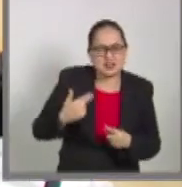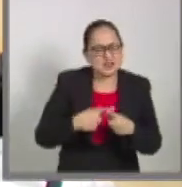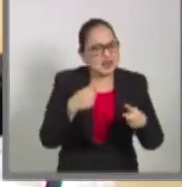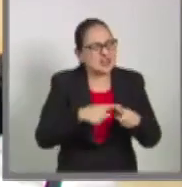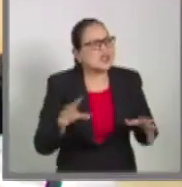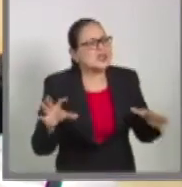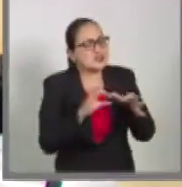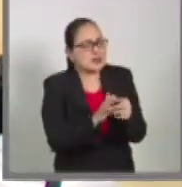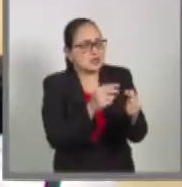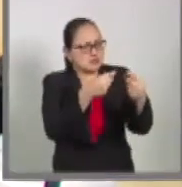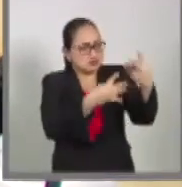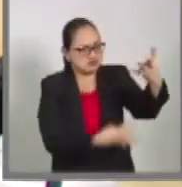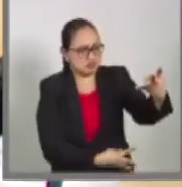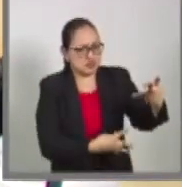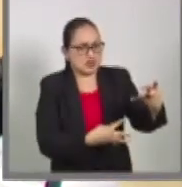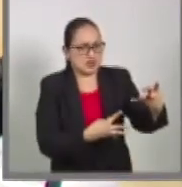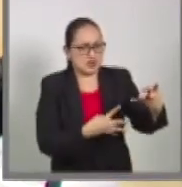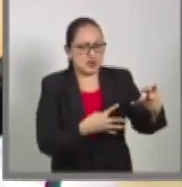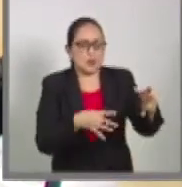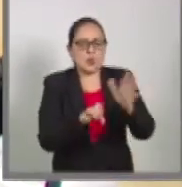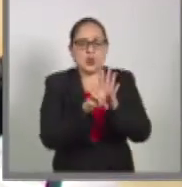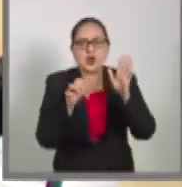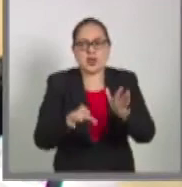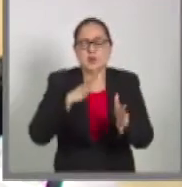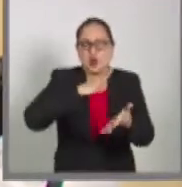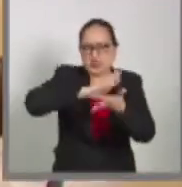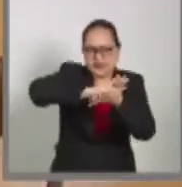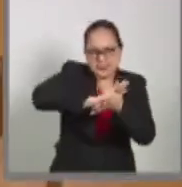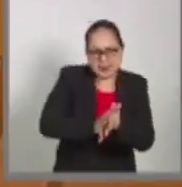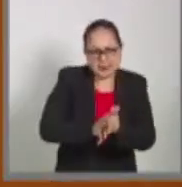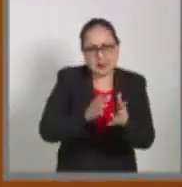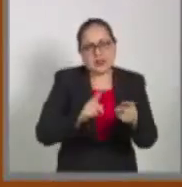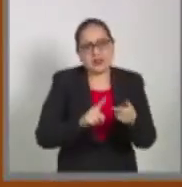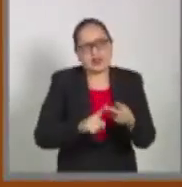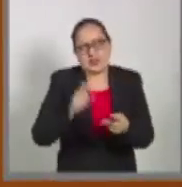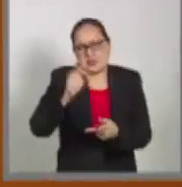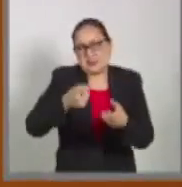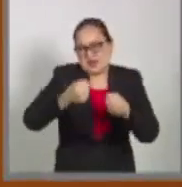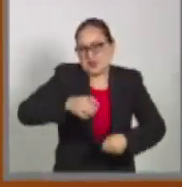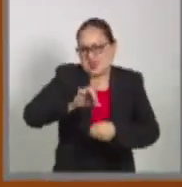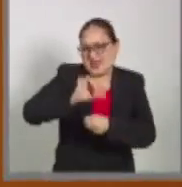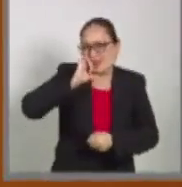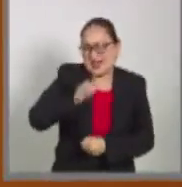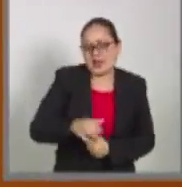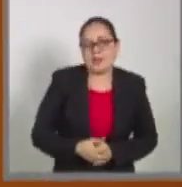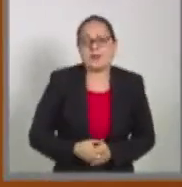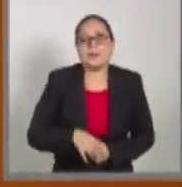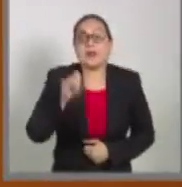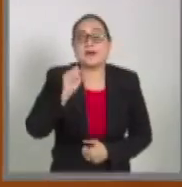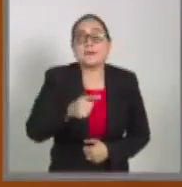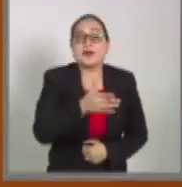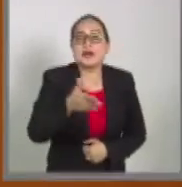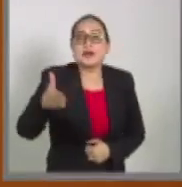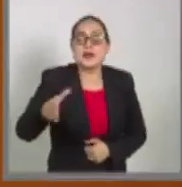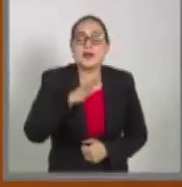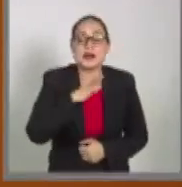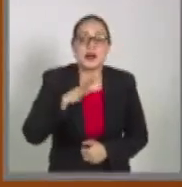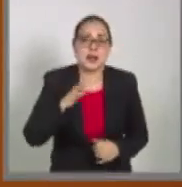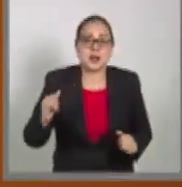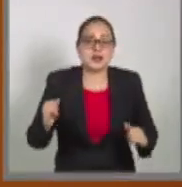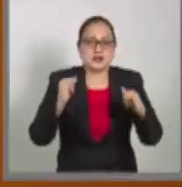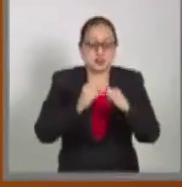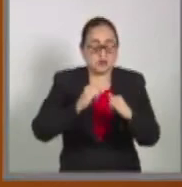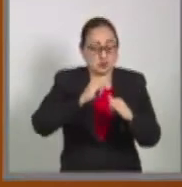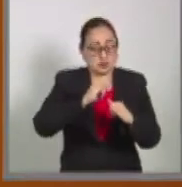sumado a factores estructurales como la discriminación y la inseguridad. Por otro lado, recalca el Instituto